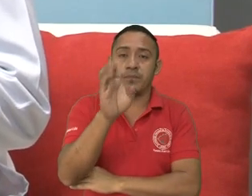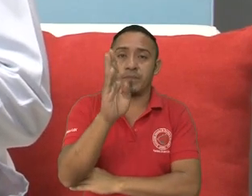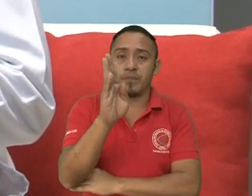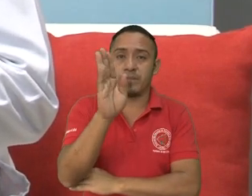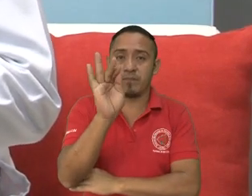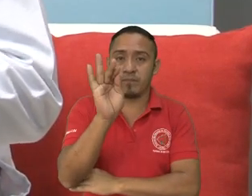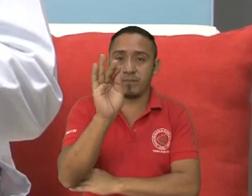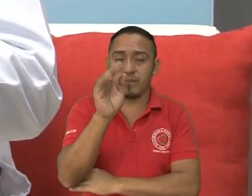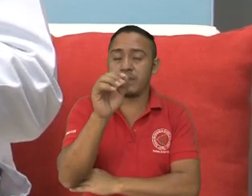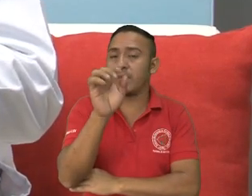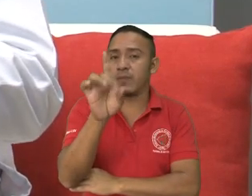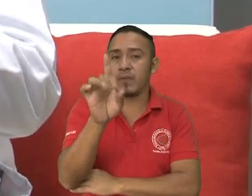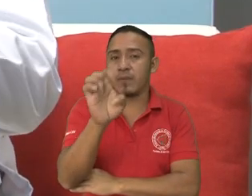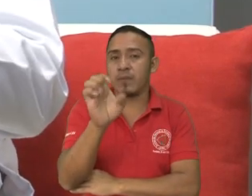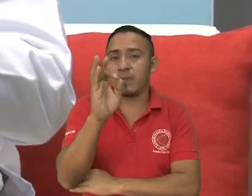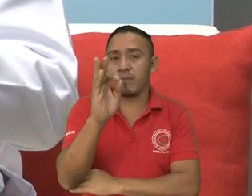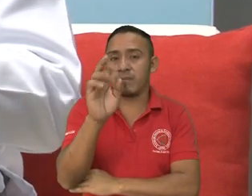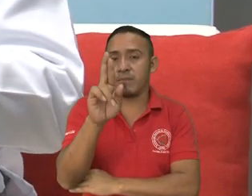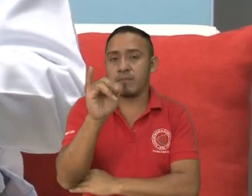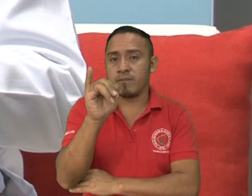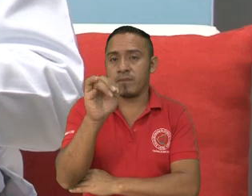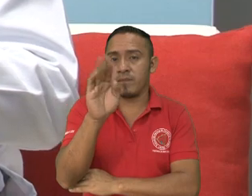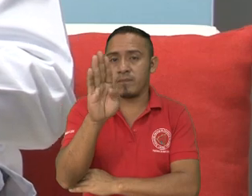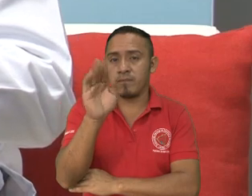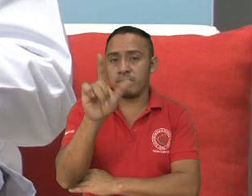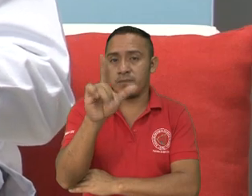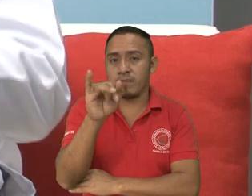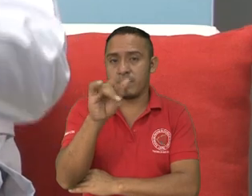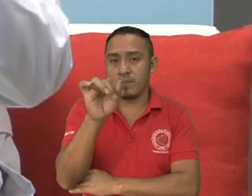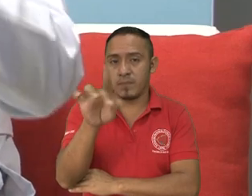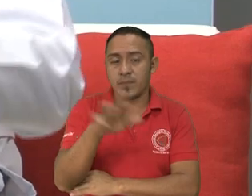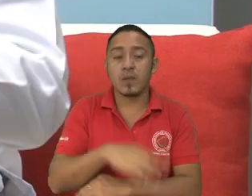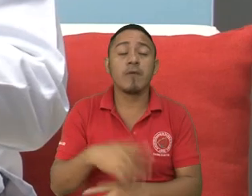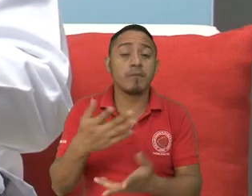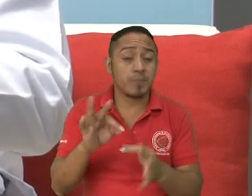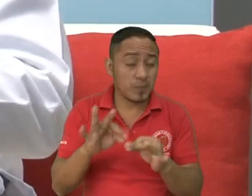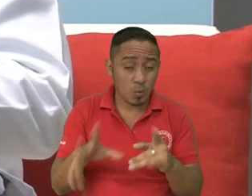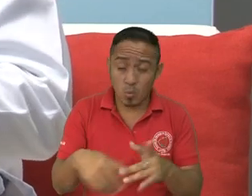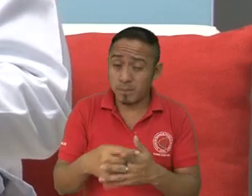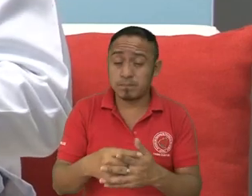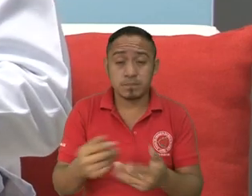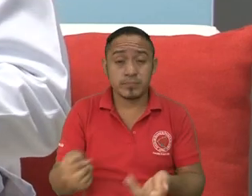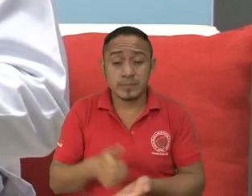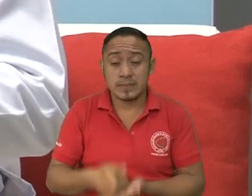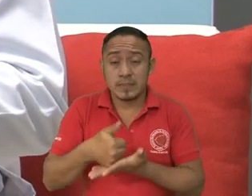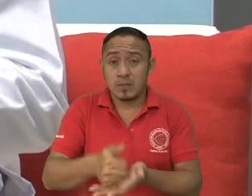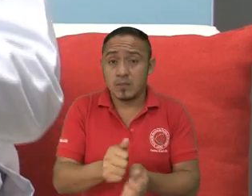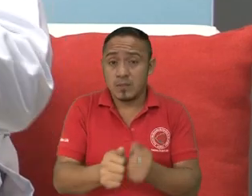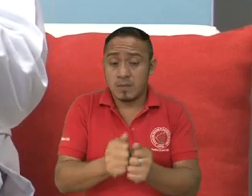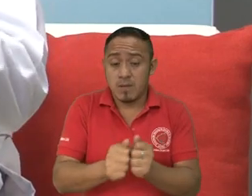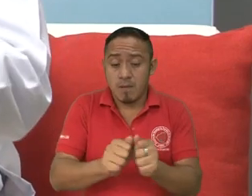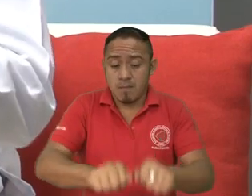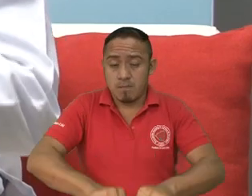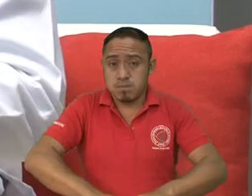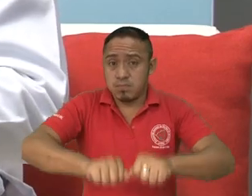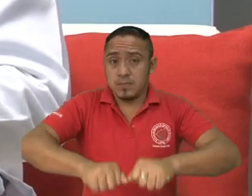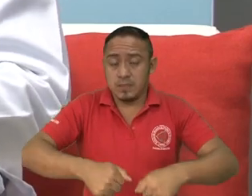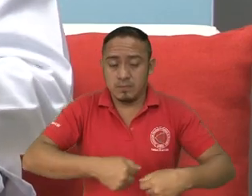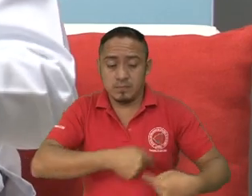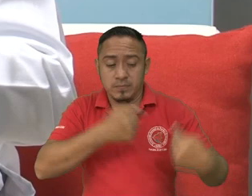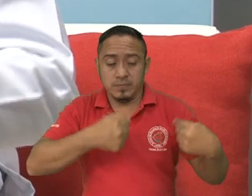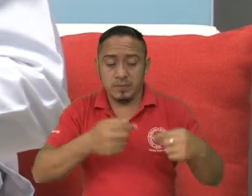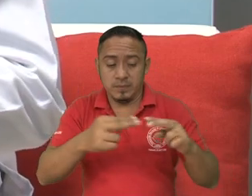Desfibrilador. Uh-huh. Entonces, lo que hace una descarga eléctrica que prácticamente reinicia todo el sistema, valga la redundancia,